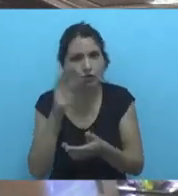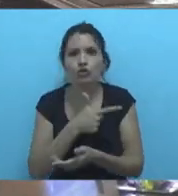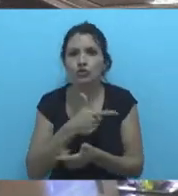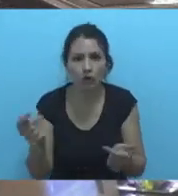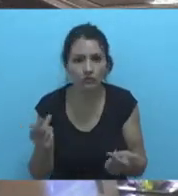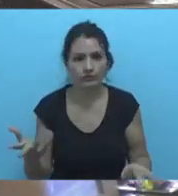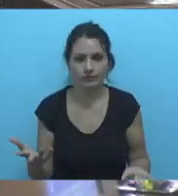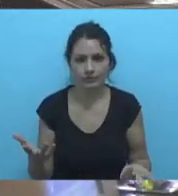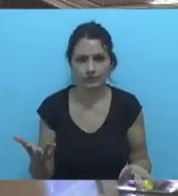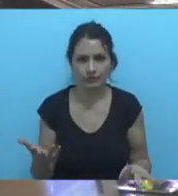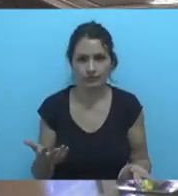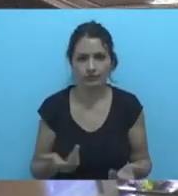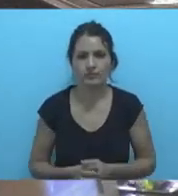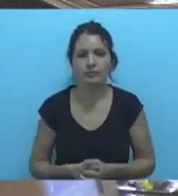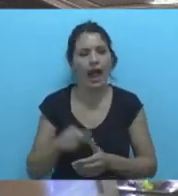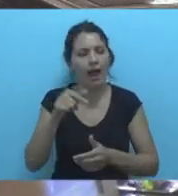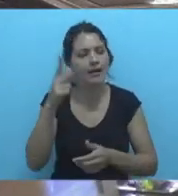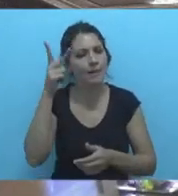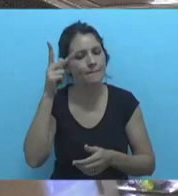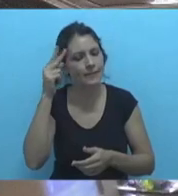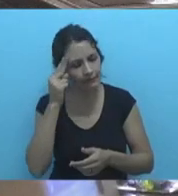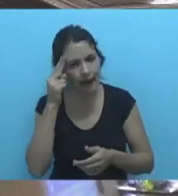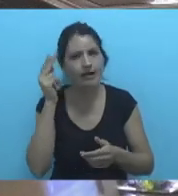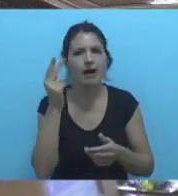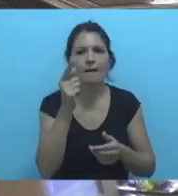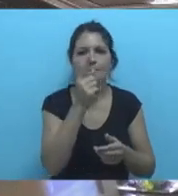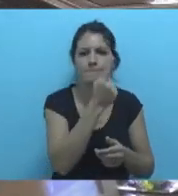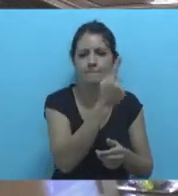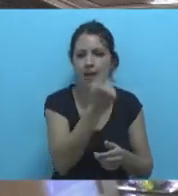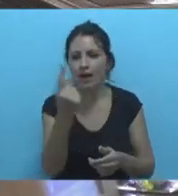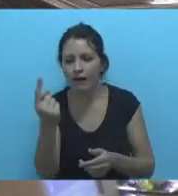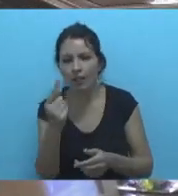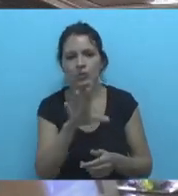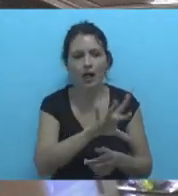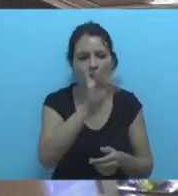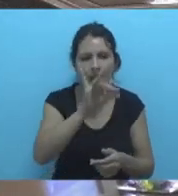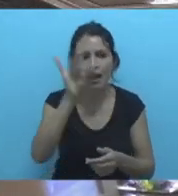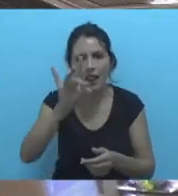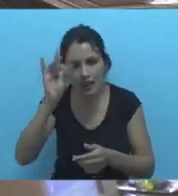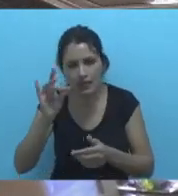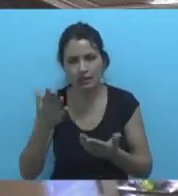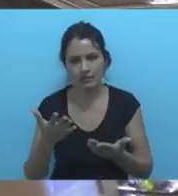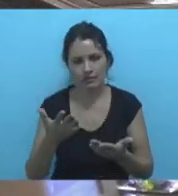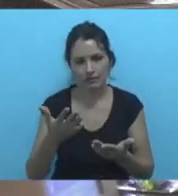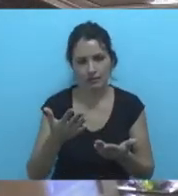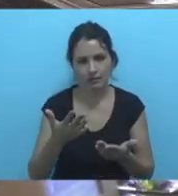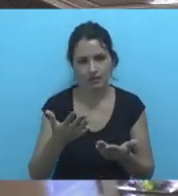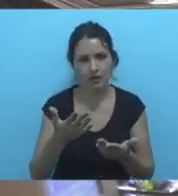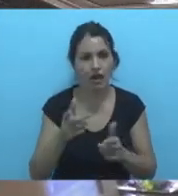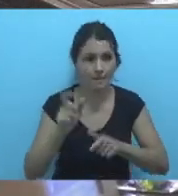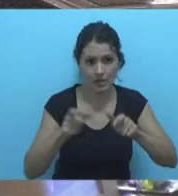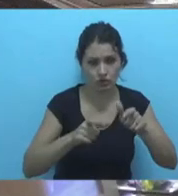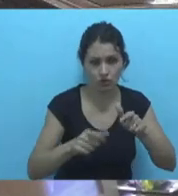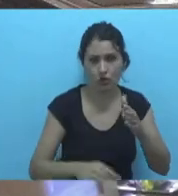de cada uno de los que fue electo en cada una de sus comunidades. Agradezco a la Cámara el